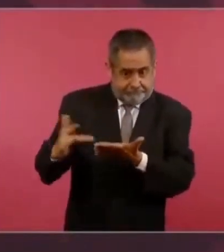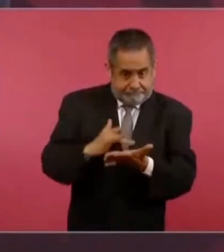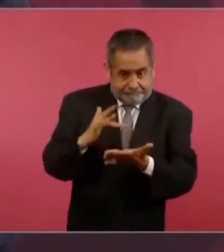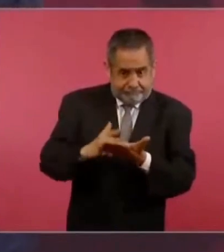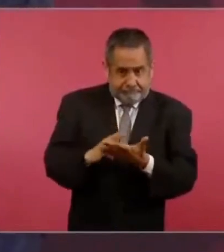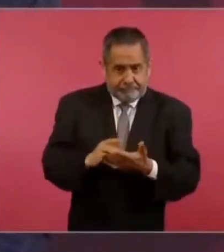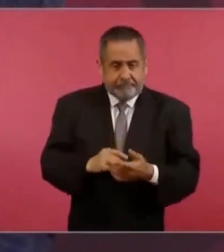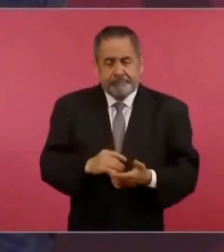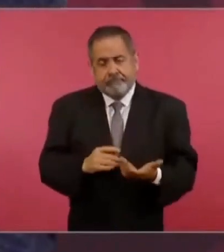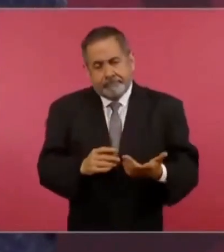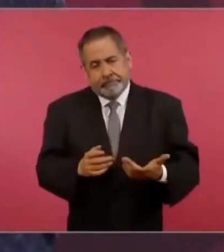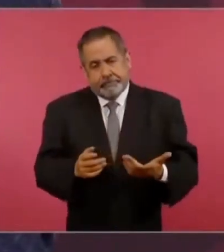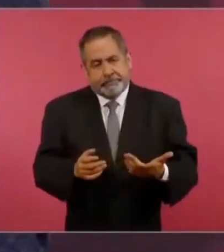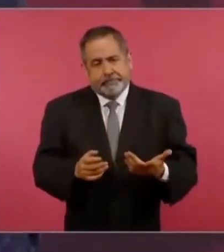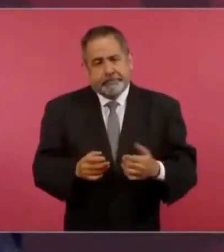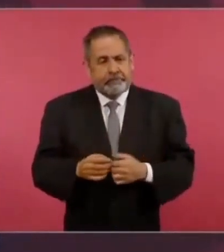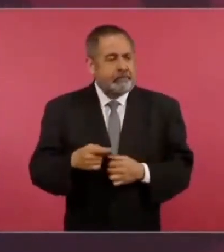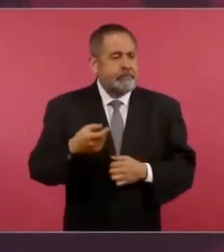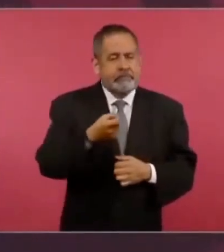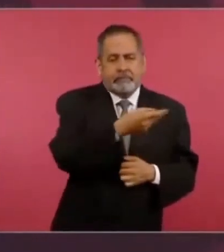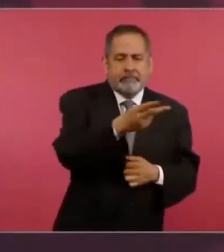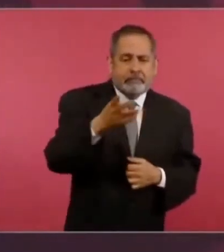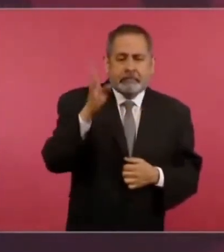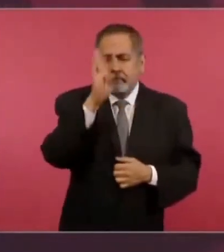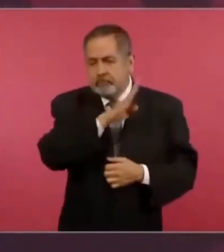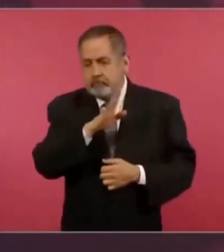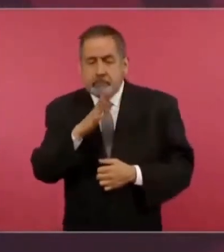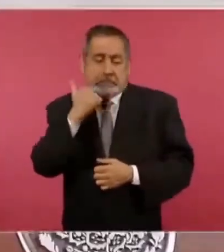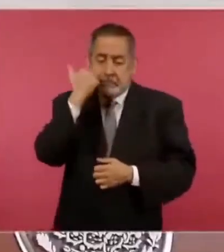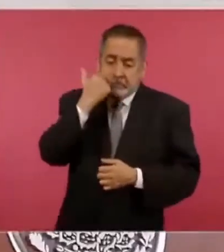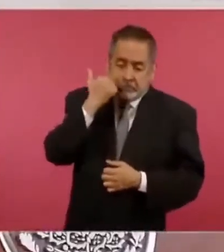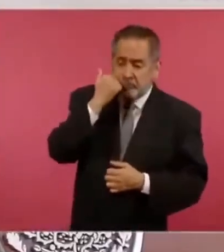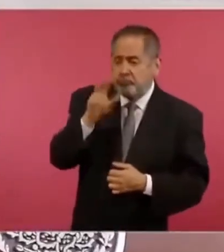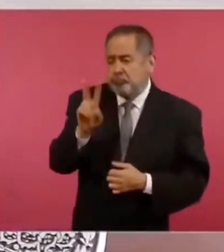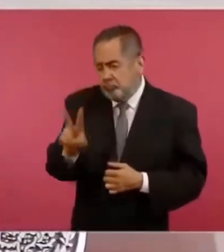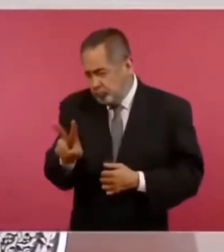hay quienes zigzaguean, ¿no?